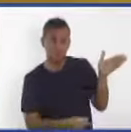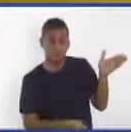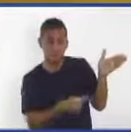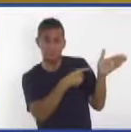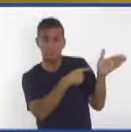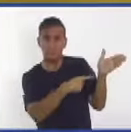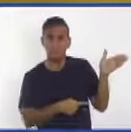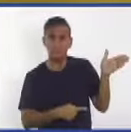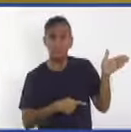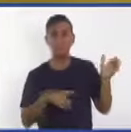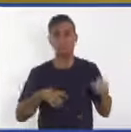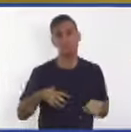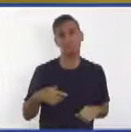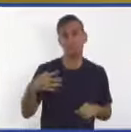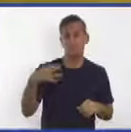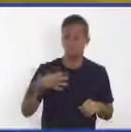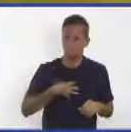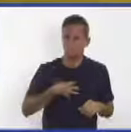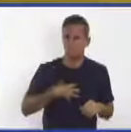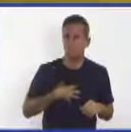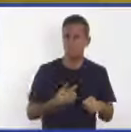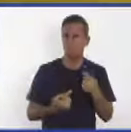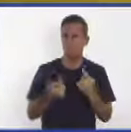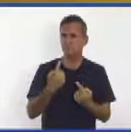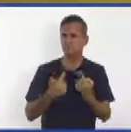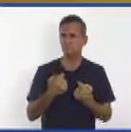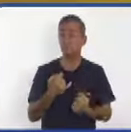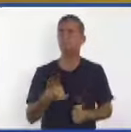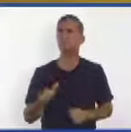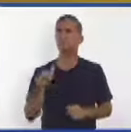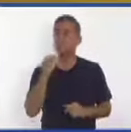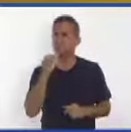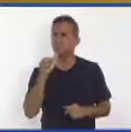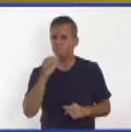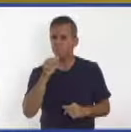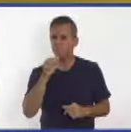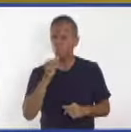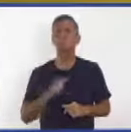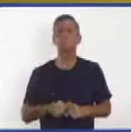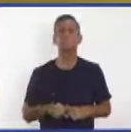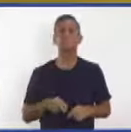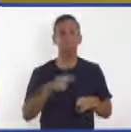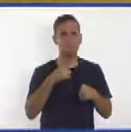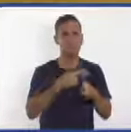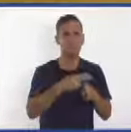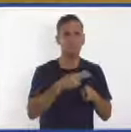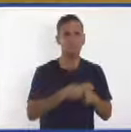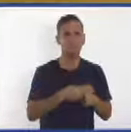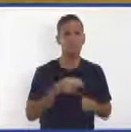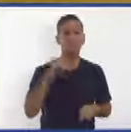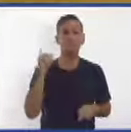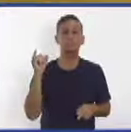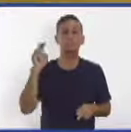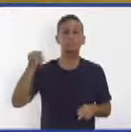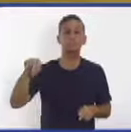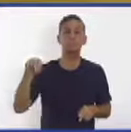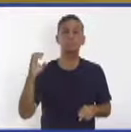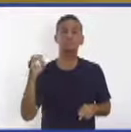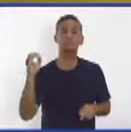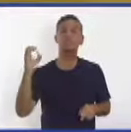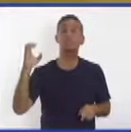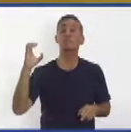alguna duda esas dudas les hemos dado en llamar incógnitas léxicas o palabras cuyo significado